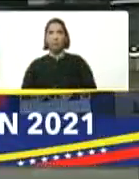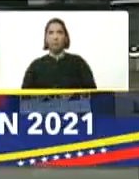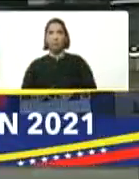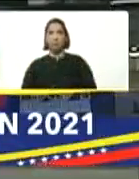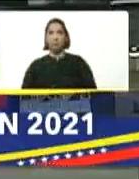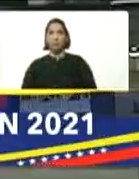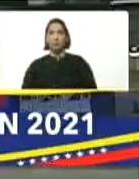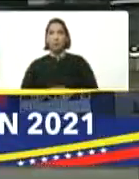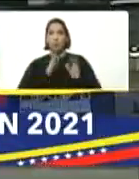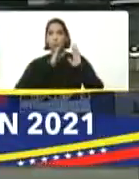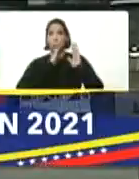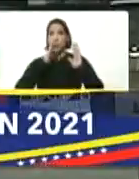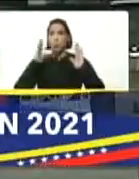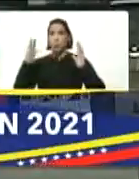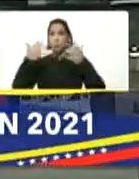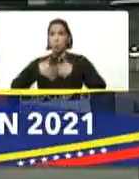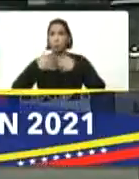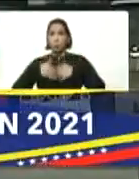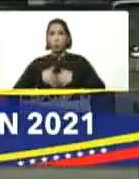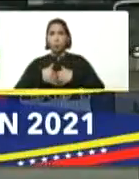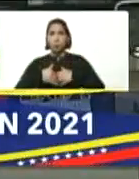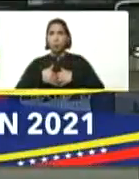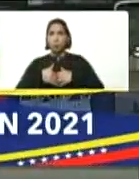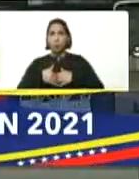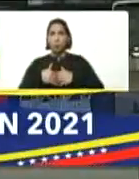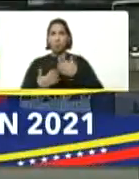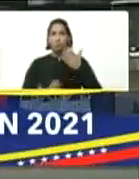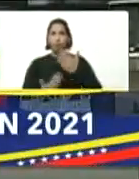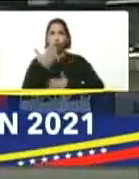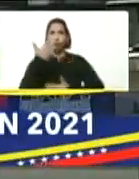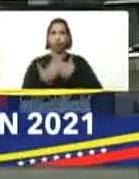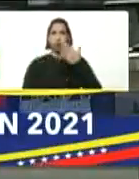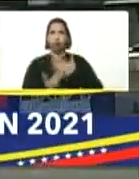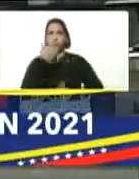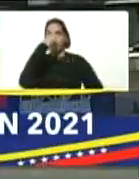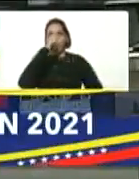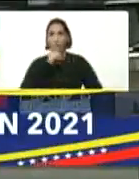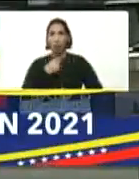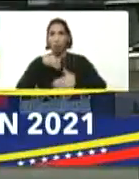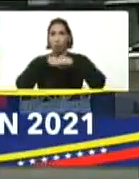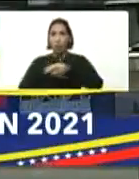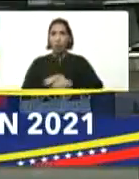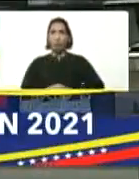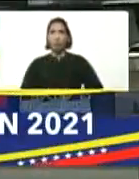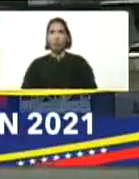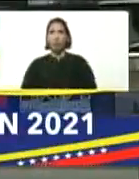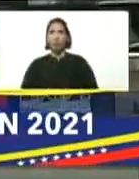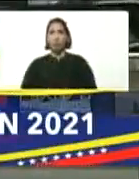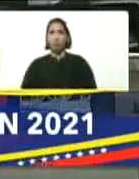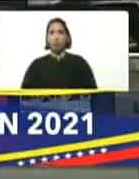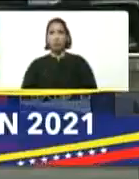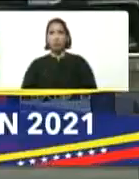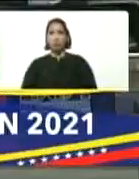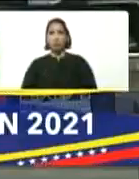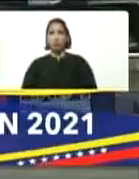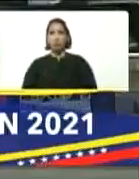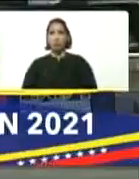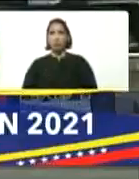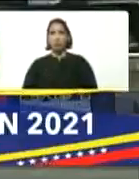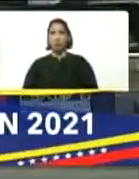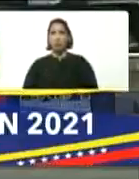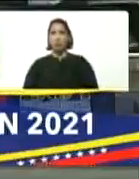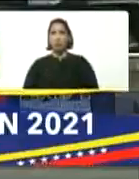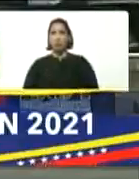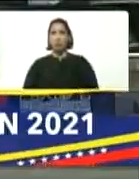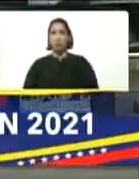Perro y la Rana unas imprentas que teníamos años por ¿verdad? Activar. Y gracias yo quiero a que su me empeño, a ver hoy la